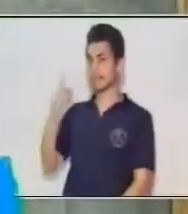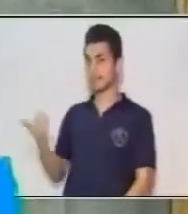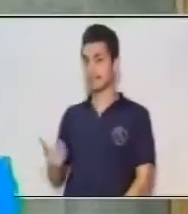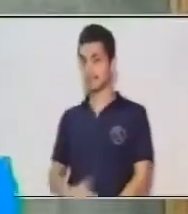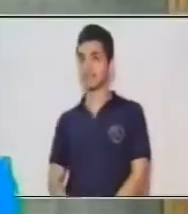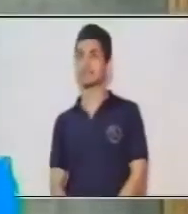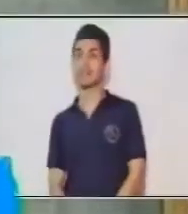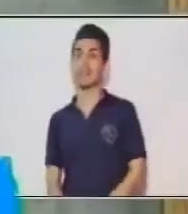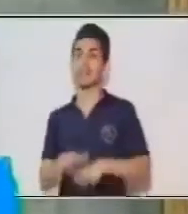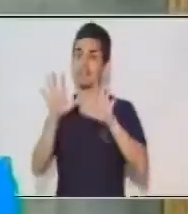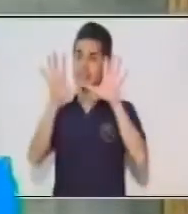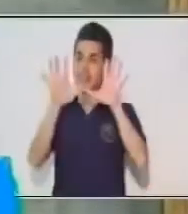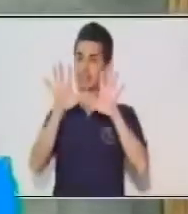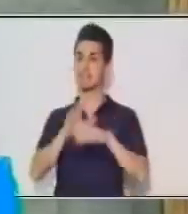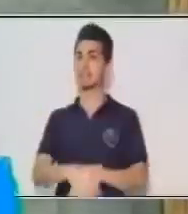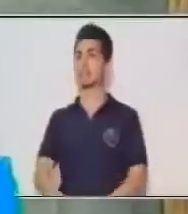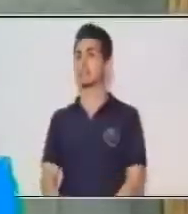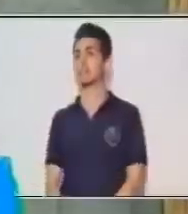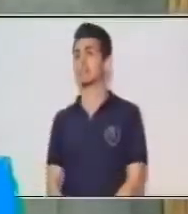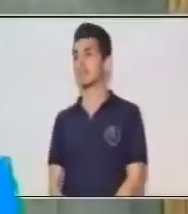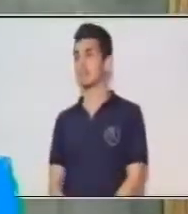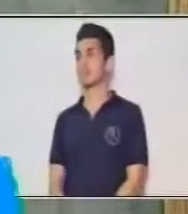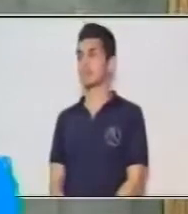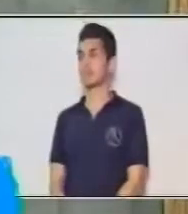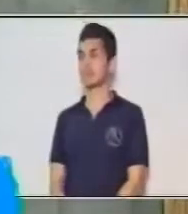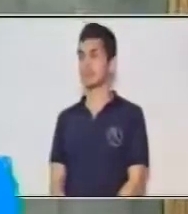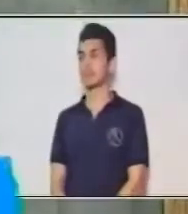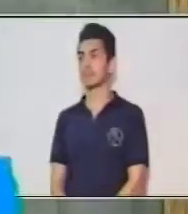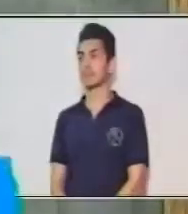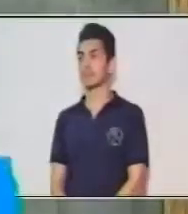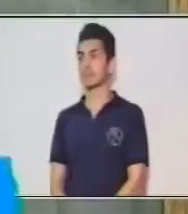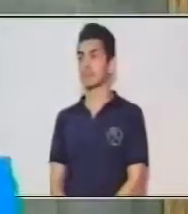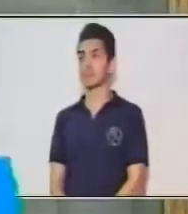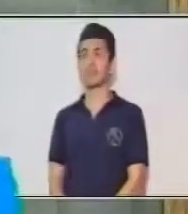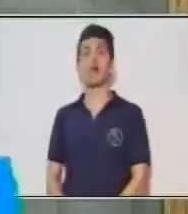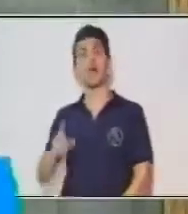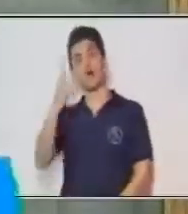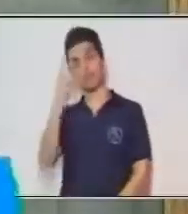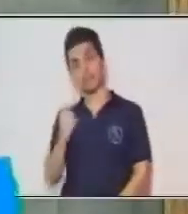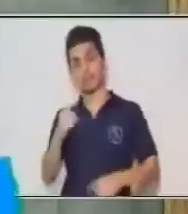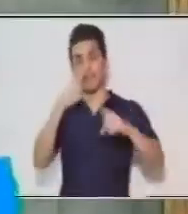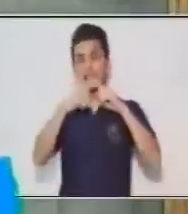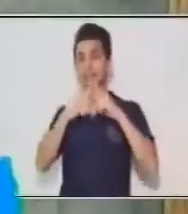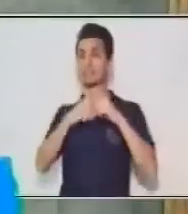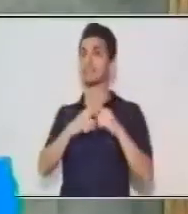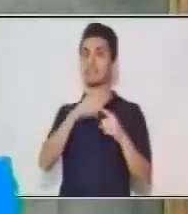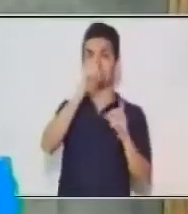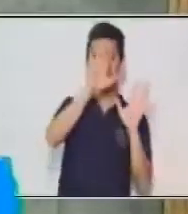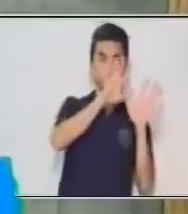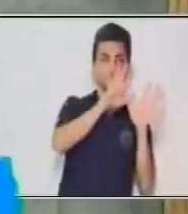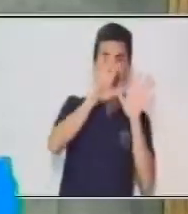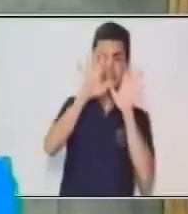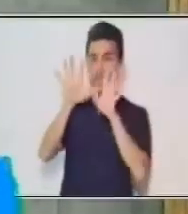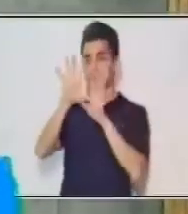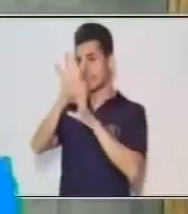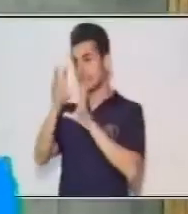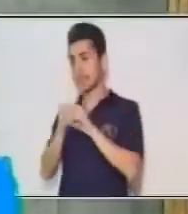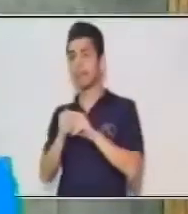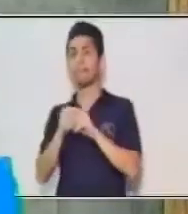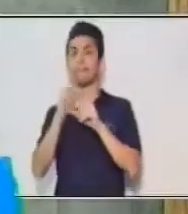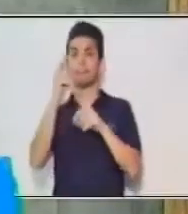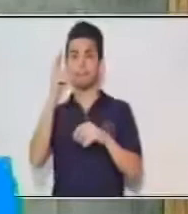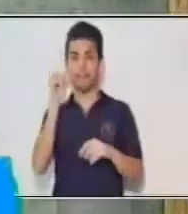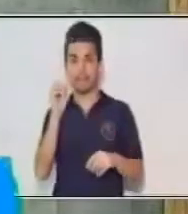observaste, 10. Y entonces decimos más otros 10, ¿cuánto nos da? Muy